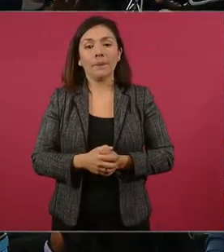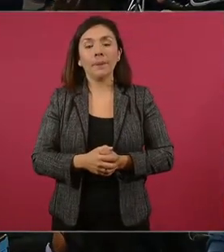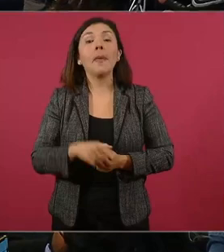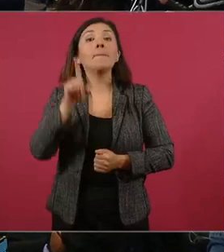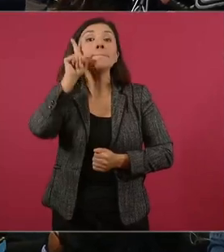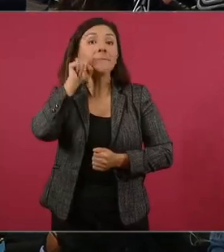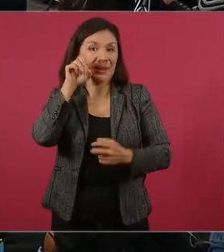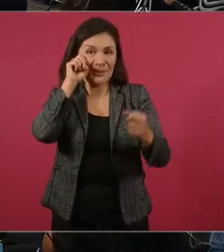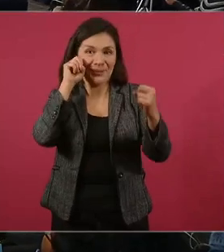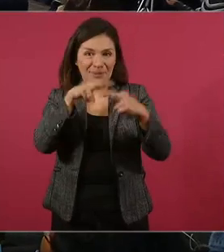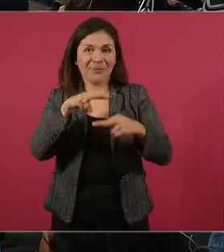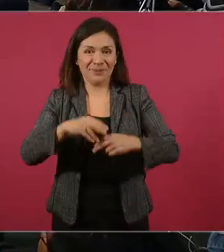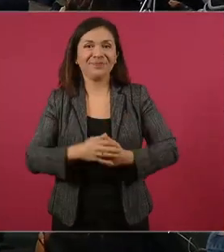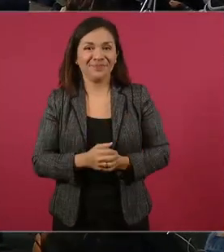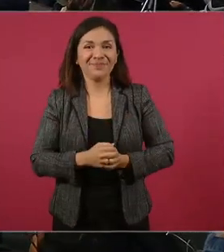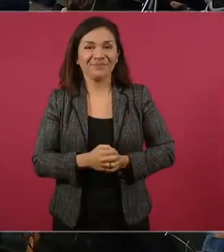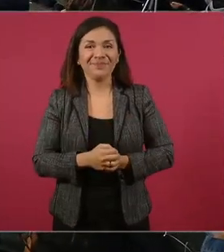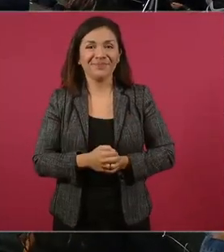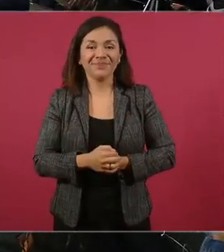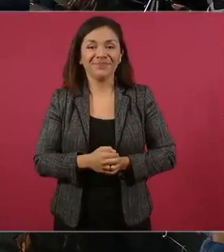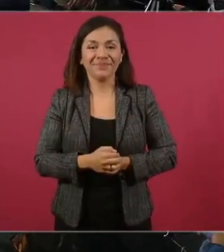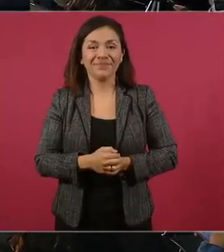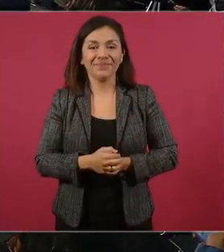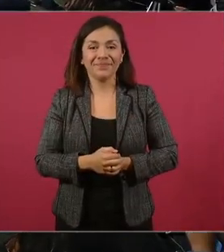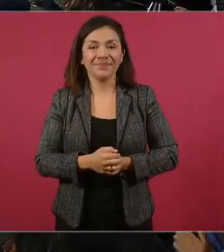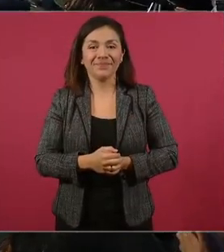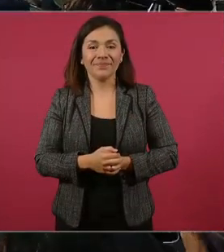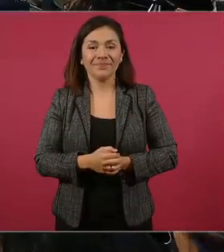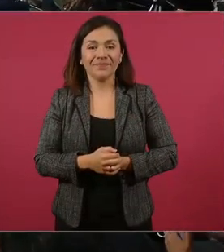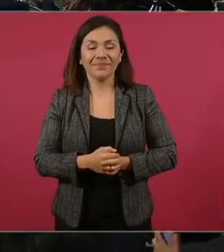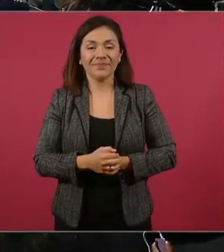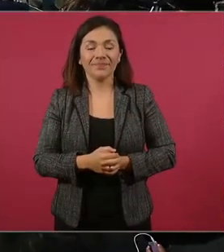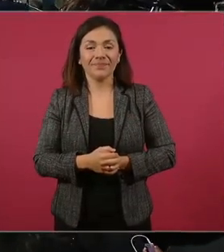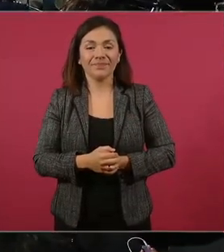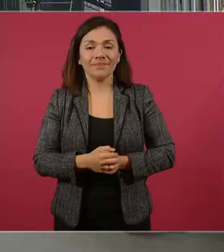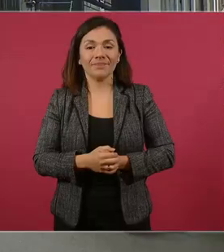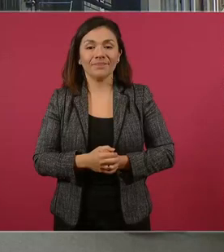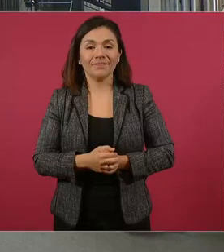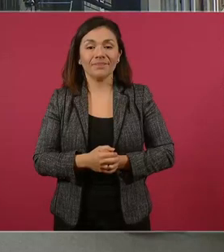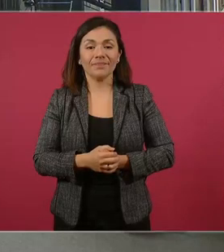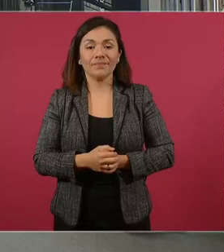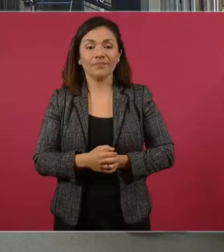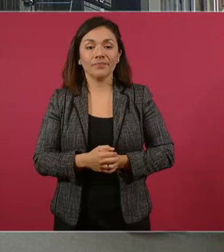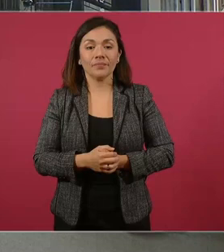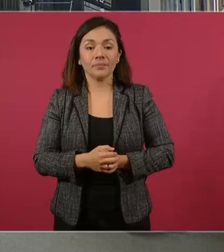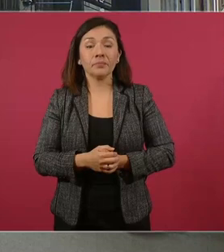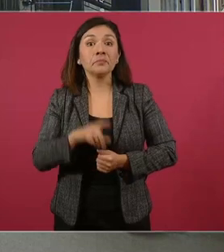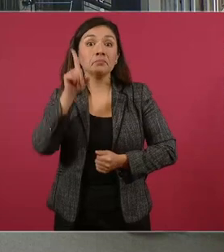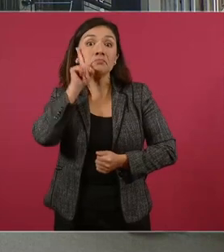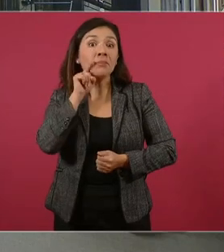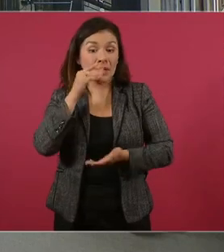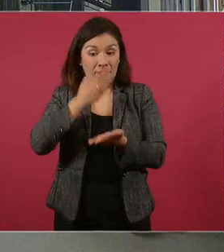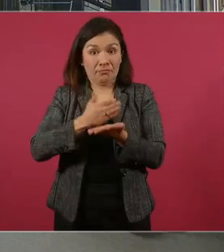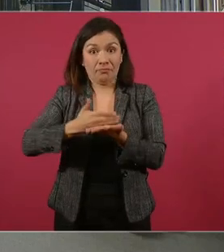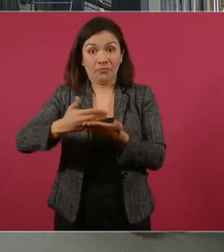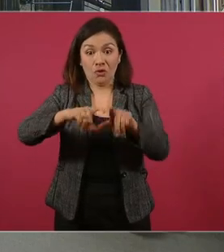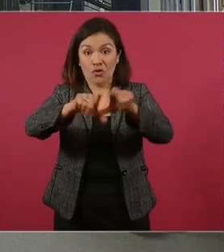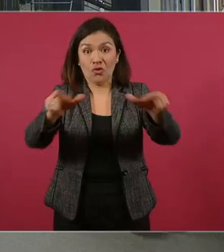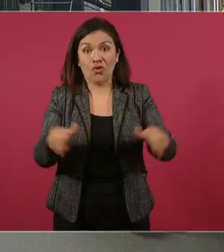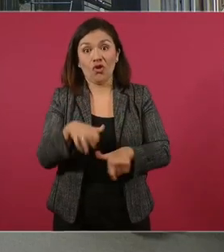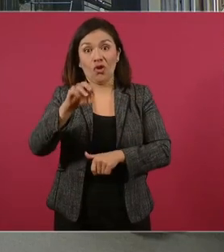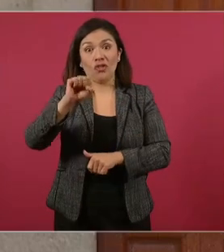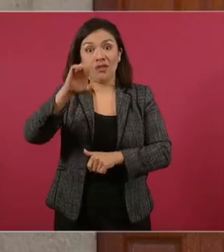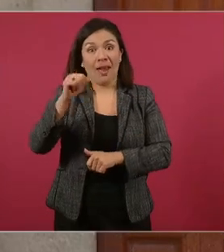Mañana nos vemos. Sí. Sí, sí, sí. Sí. Vamos a una rosca, ¿no? Ya está.